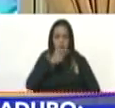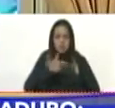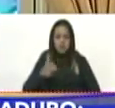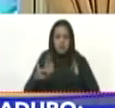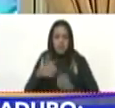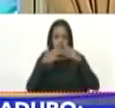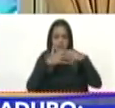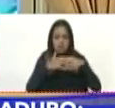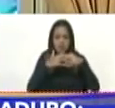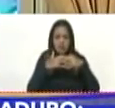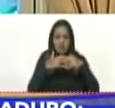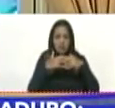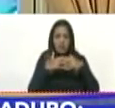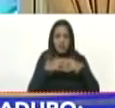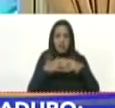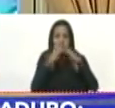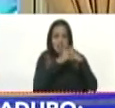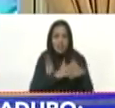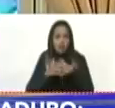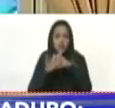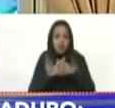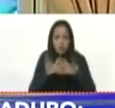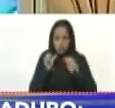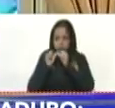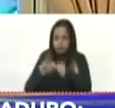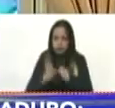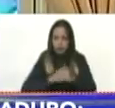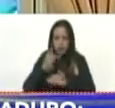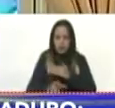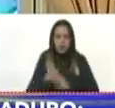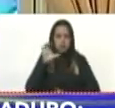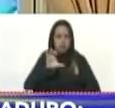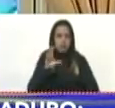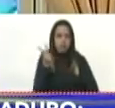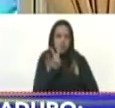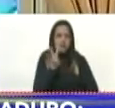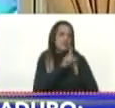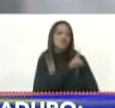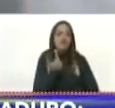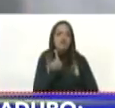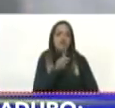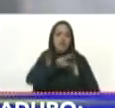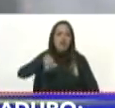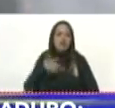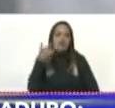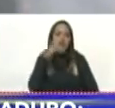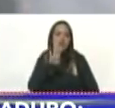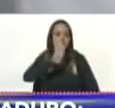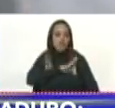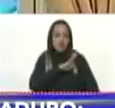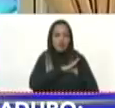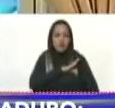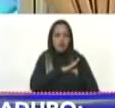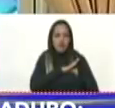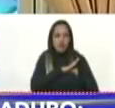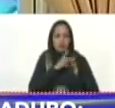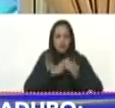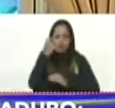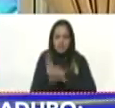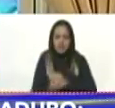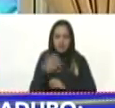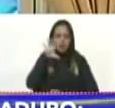Unidos para imponerle al país un programa, país, no. Nosotros tenemos un programa de gobierno, tenemos un proyecto